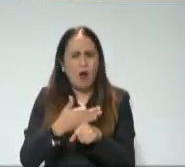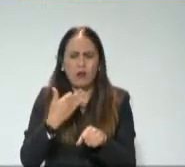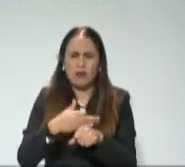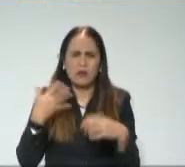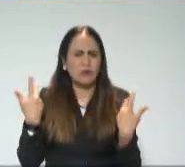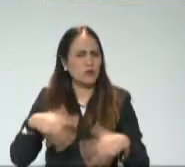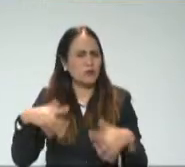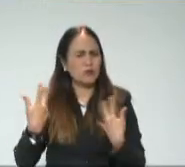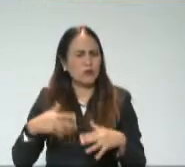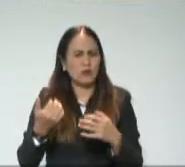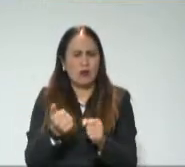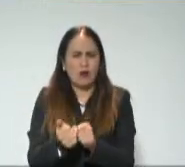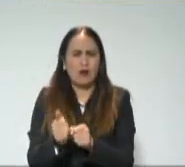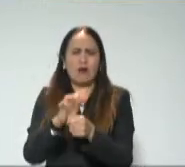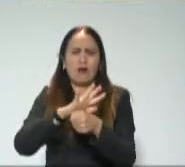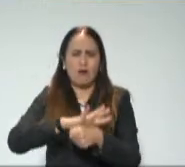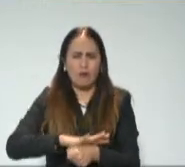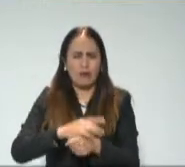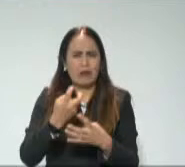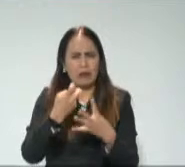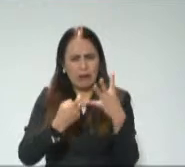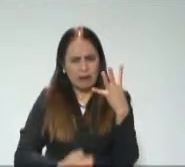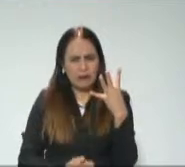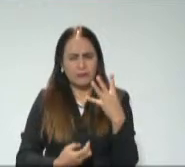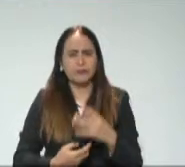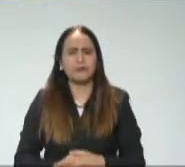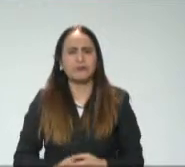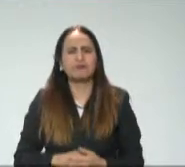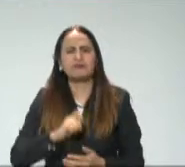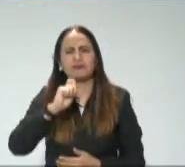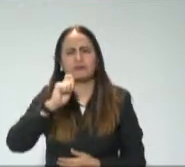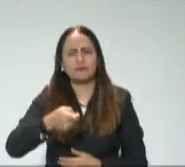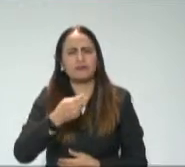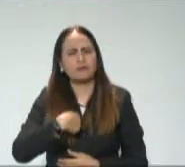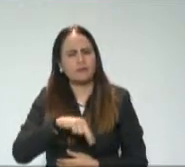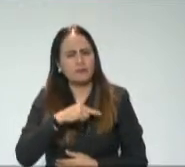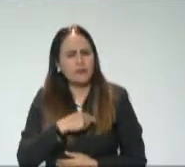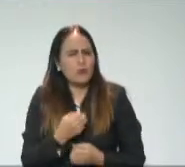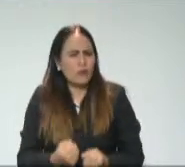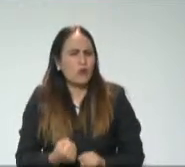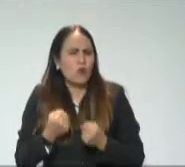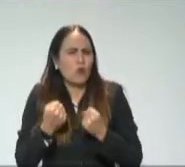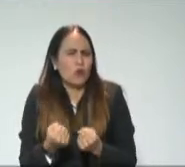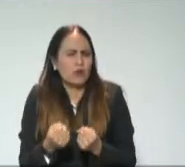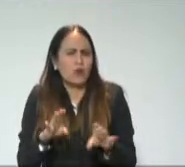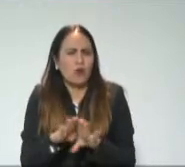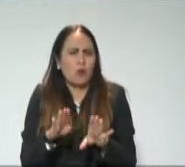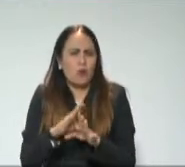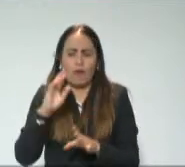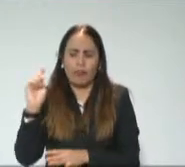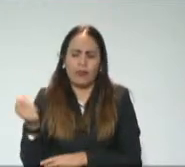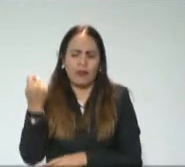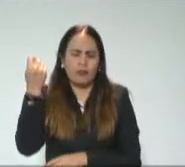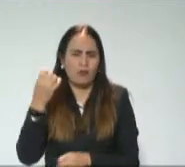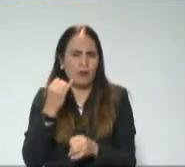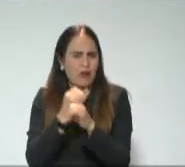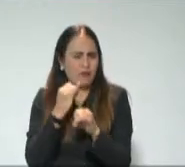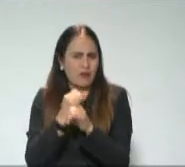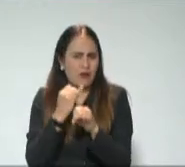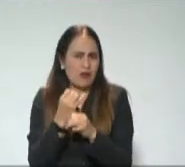pandemia nos ha nos ha reforzado en el sentido de la transformación digital es una transformación